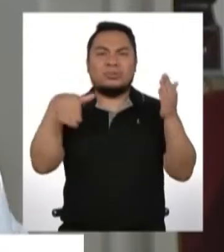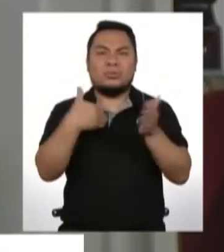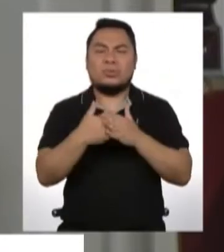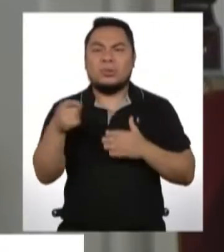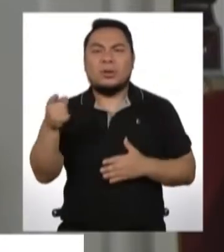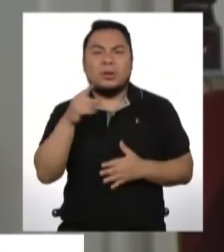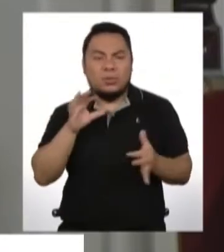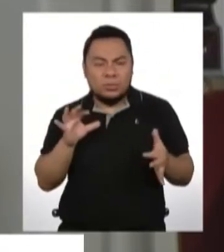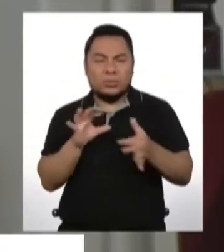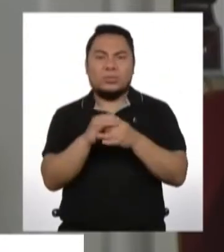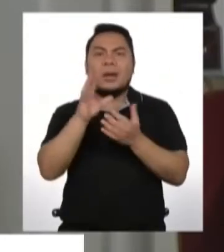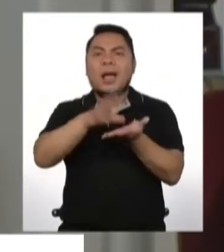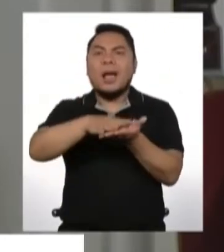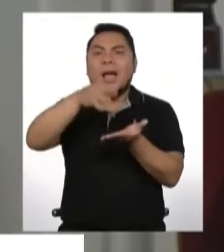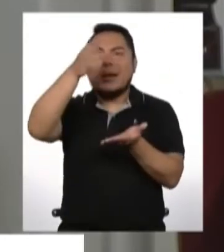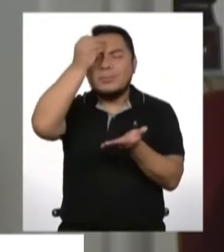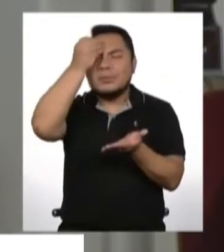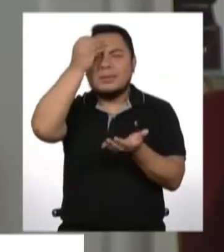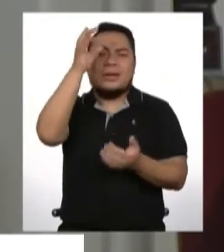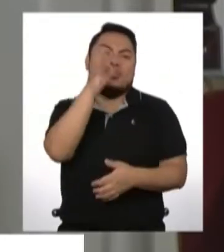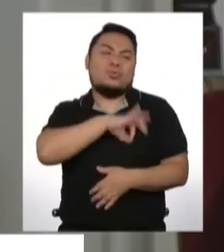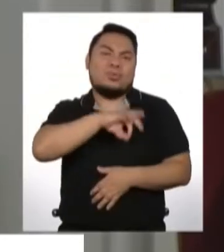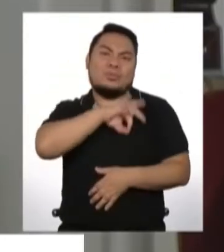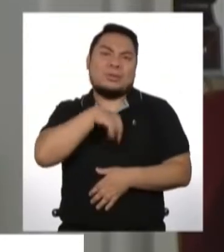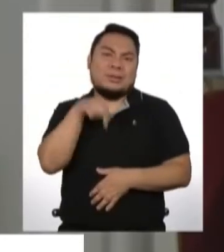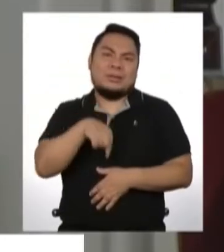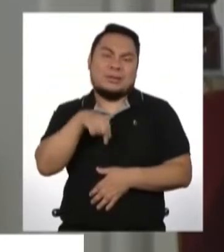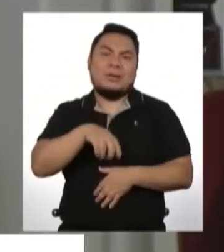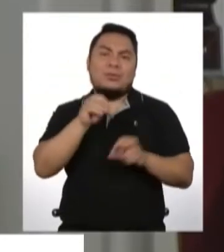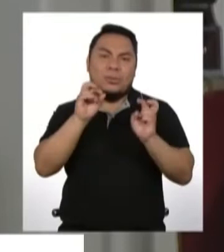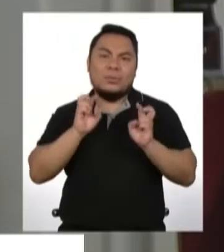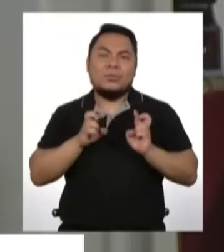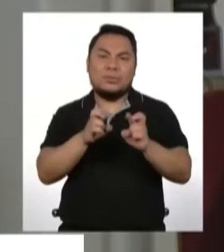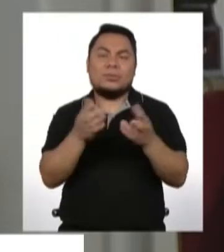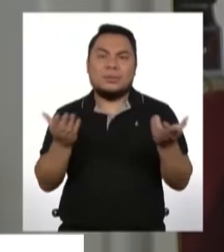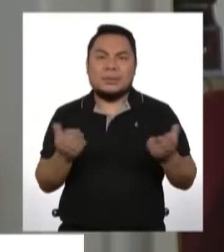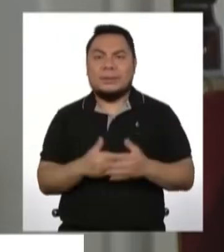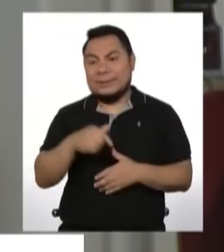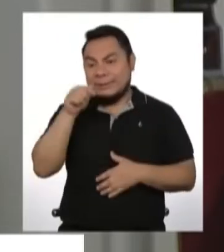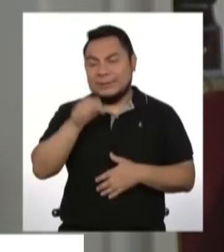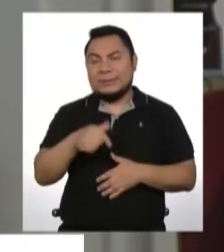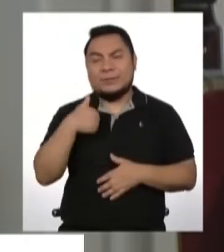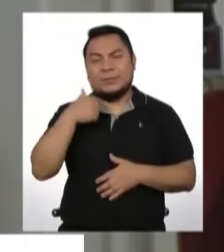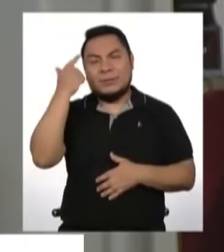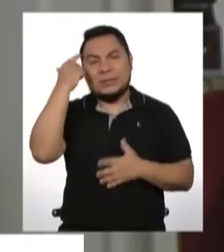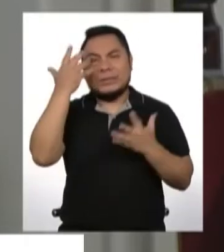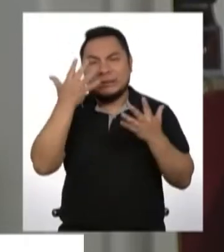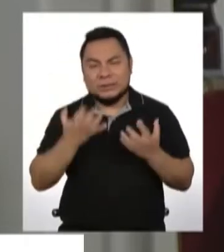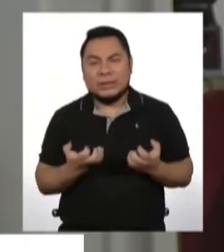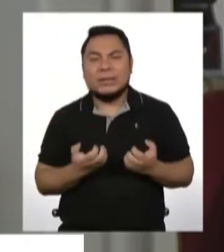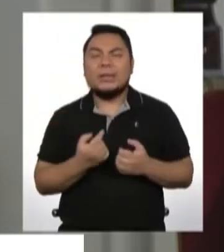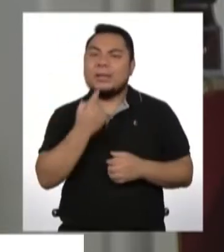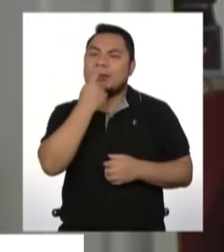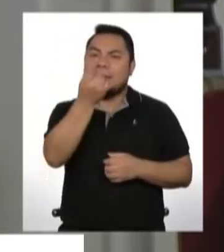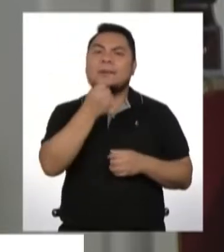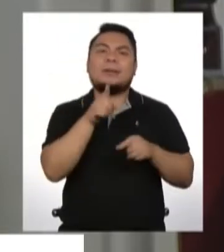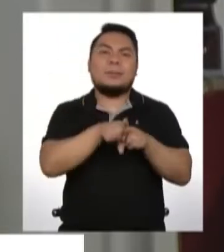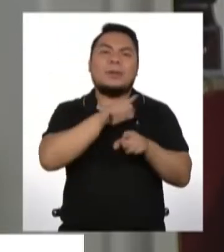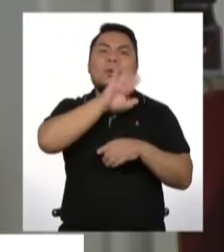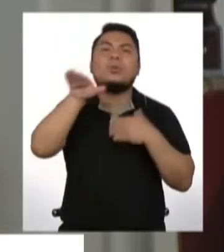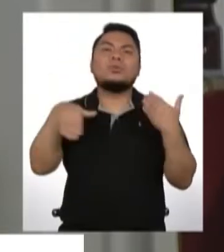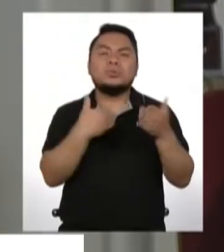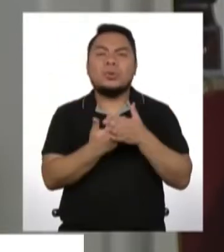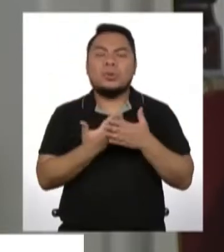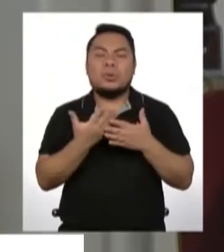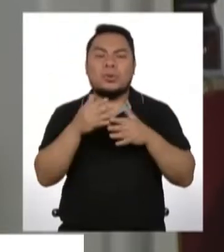en una idea de aprender, de aprovechar esta oportunidad. Y en ese sentido, yo quisiera también referirme a todos los niños